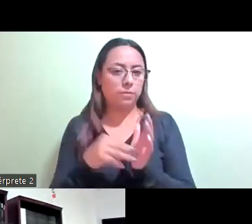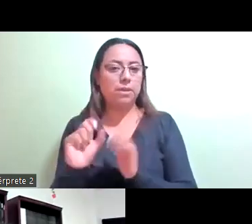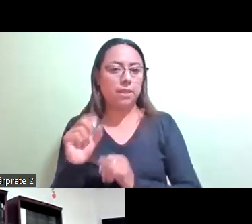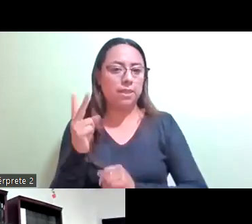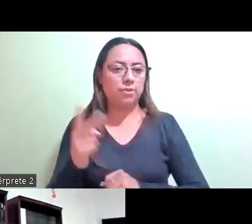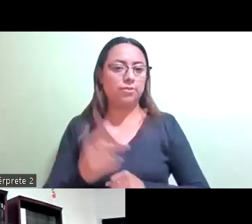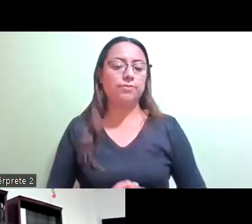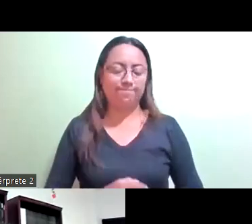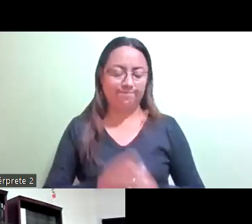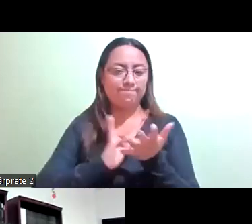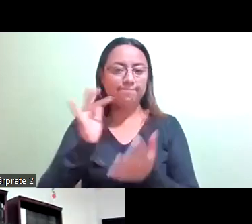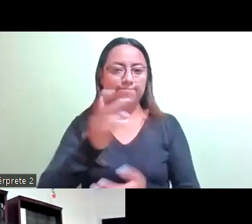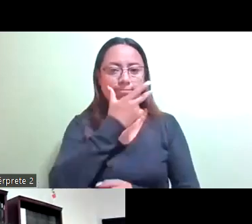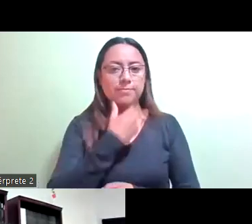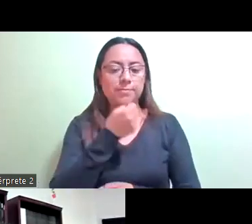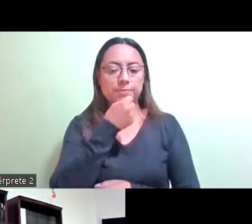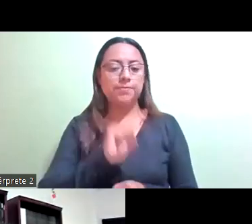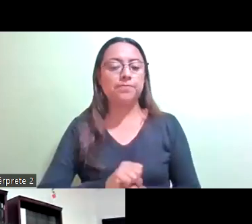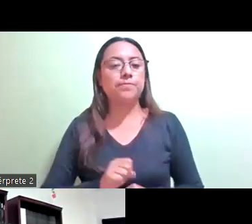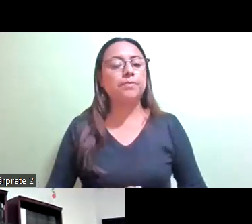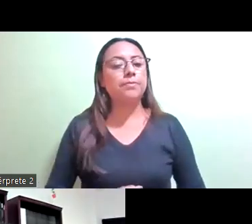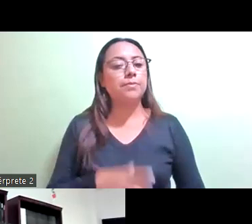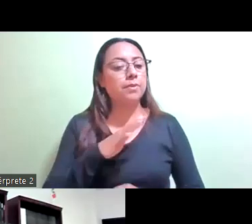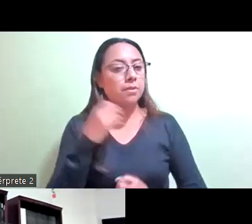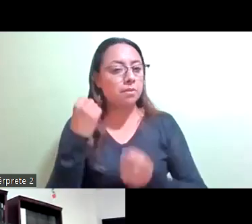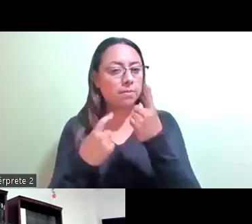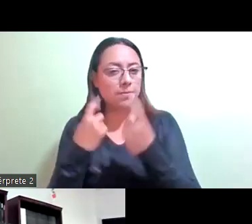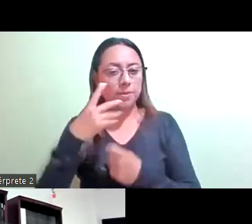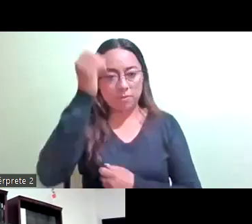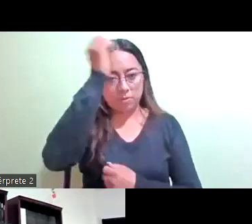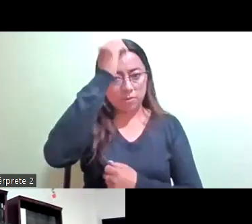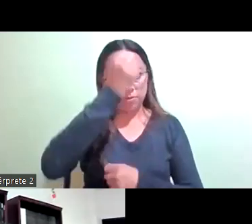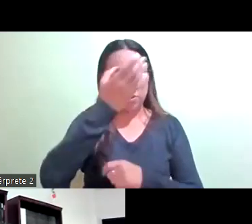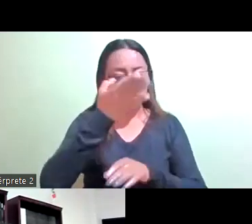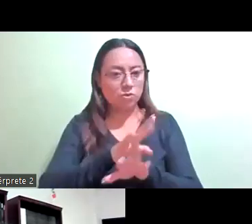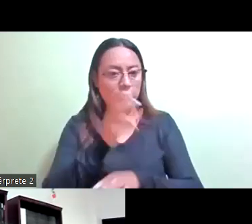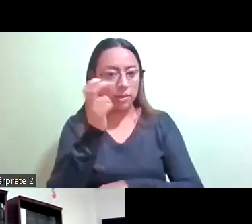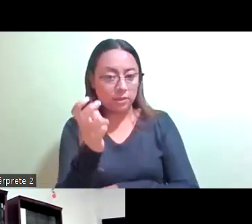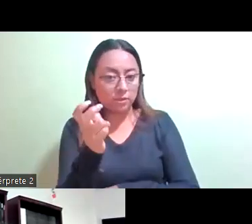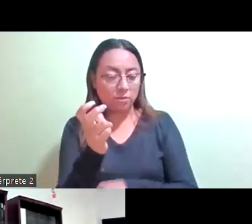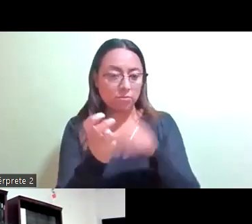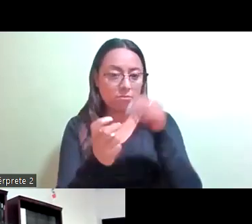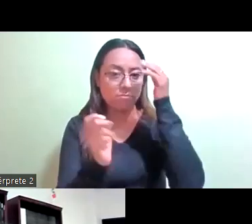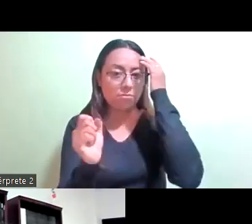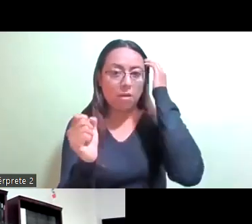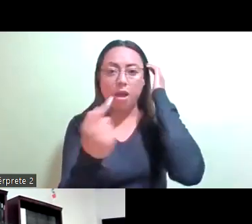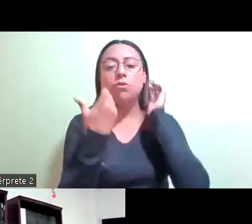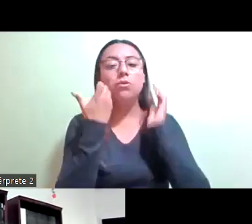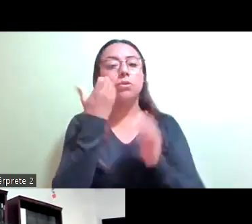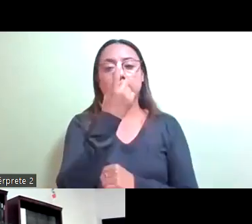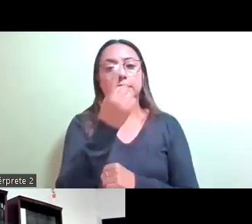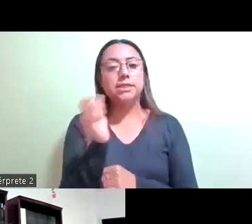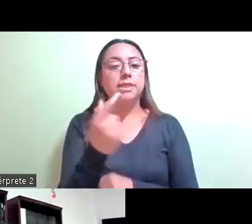Gracias, secretario. ¿Existe algún comentario al respecto de alguna persona?